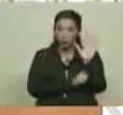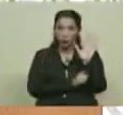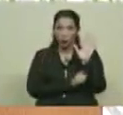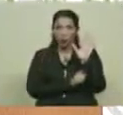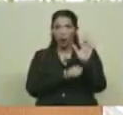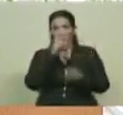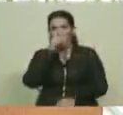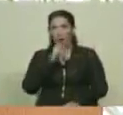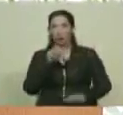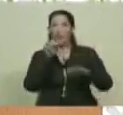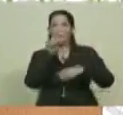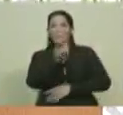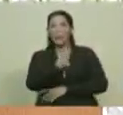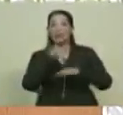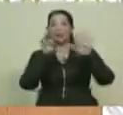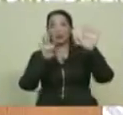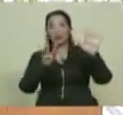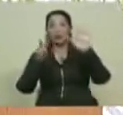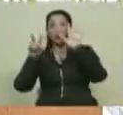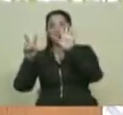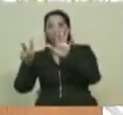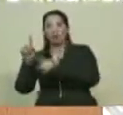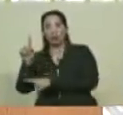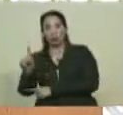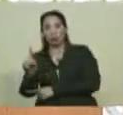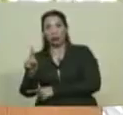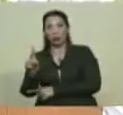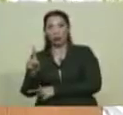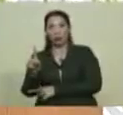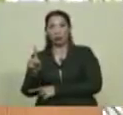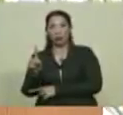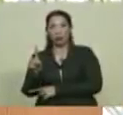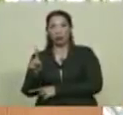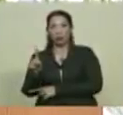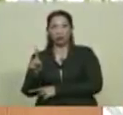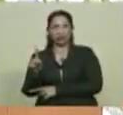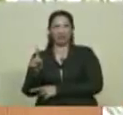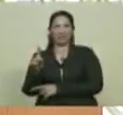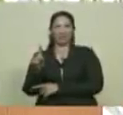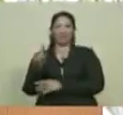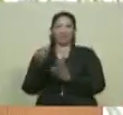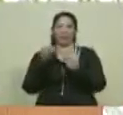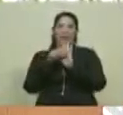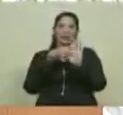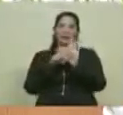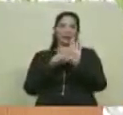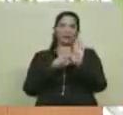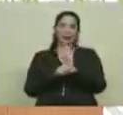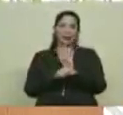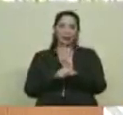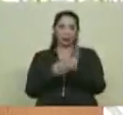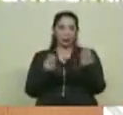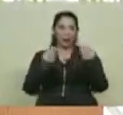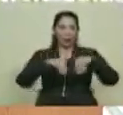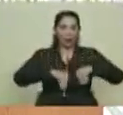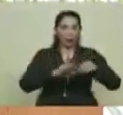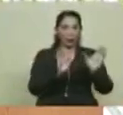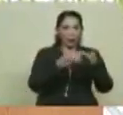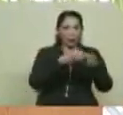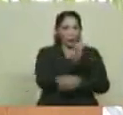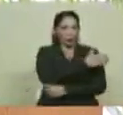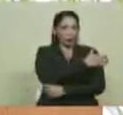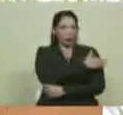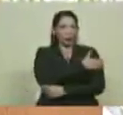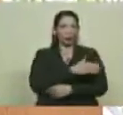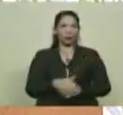del 61, un traje a la medida hecho por la Cuarta República y el Pacto de Punto Fijo.